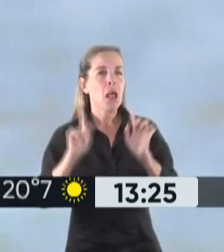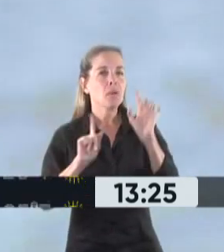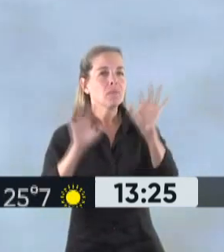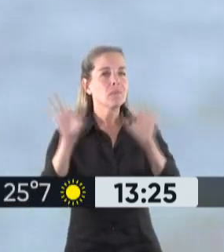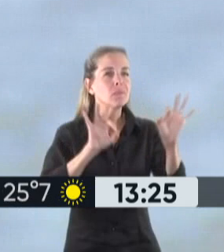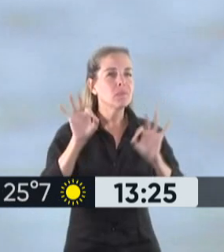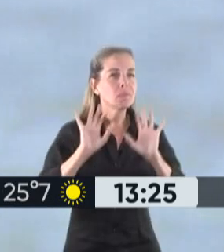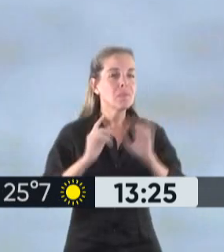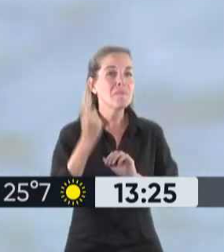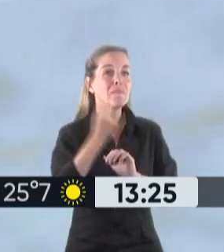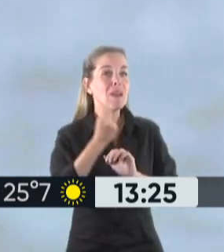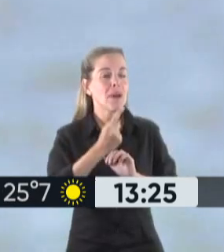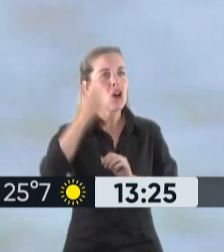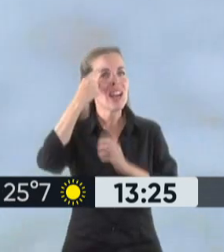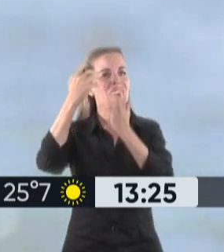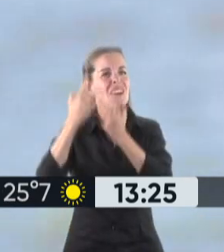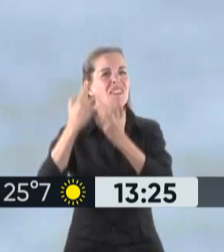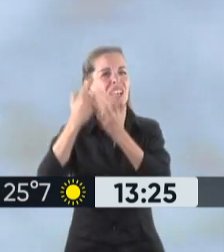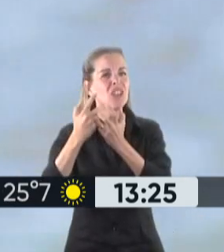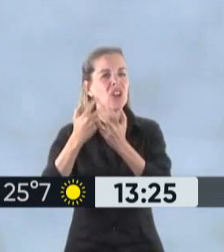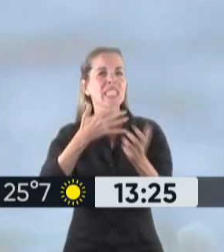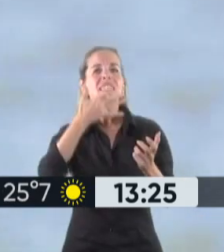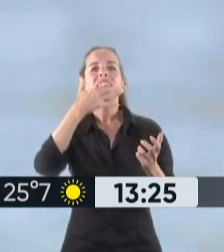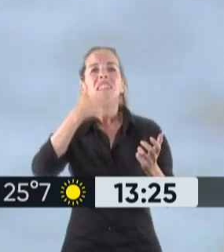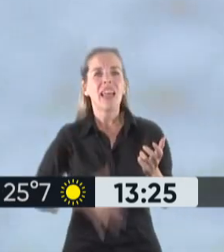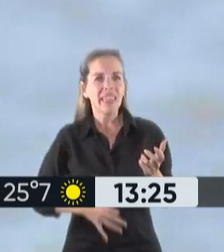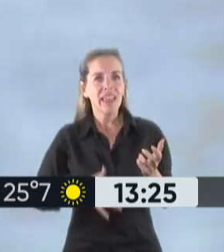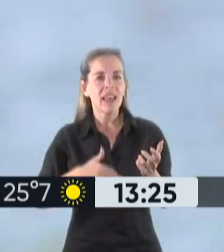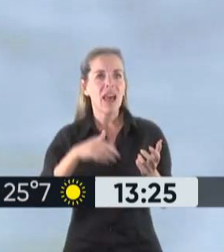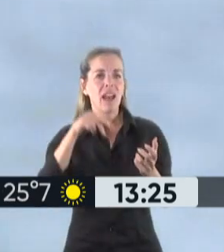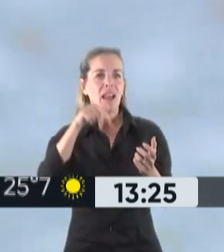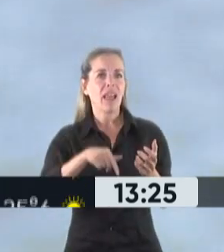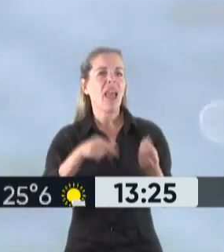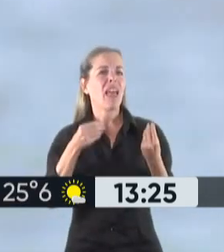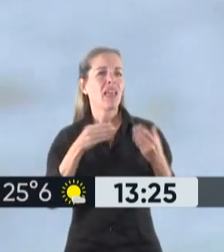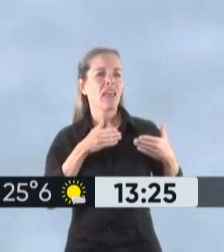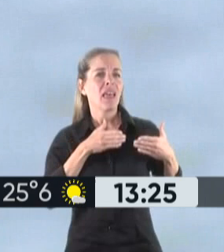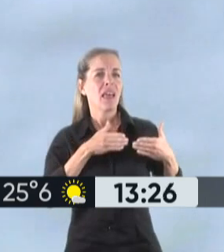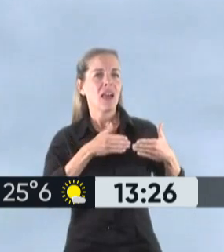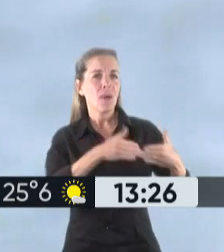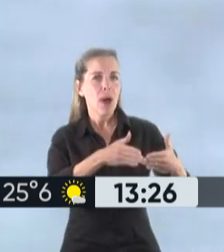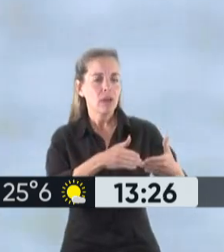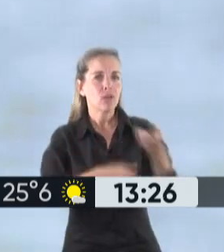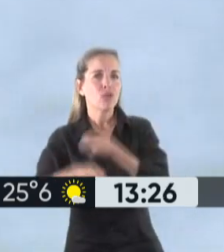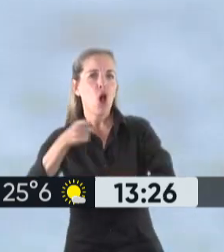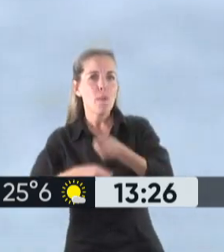La primera reflexión es entender la trascendencia que tiene hoy la navegabilidad en el